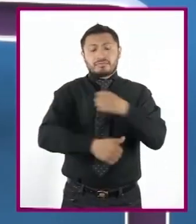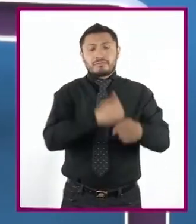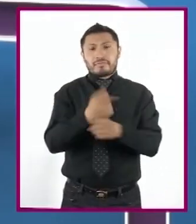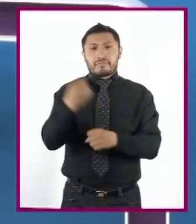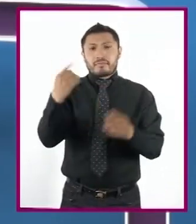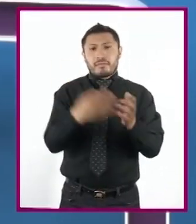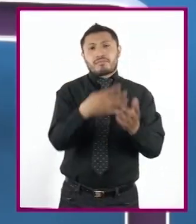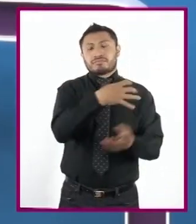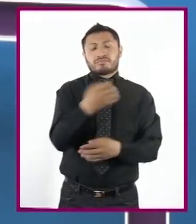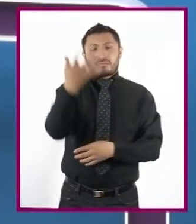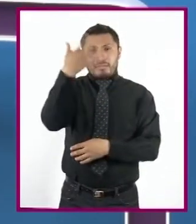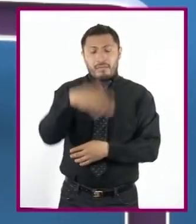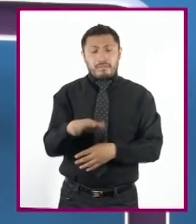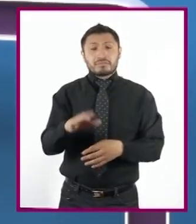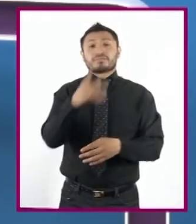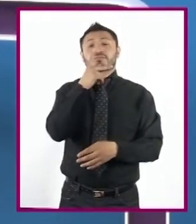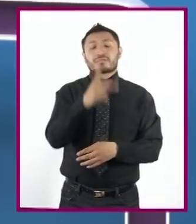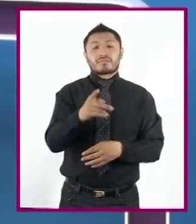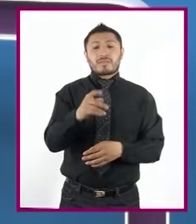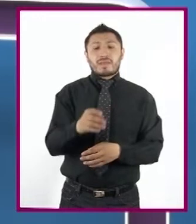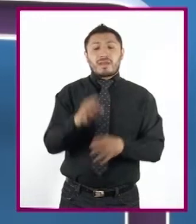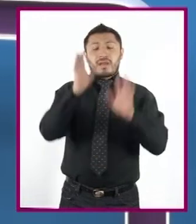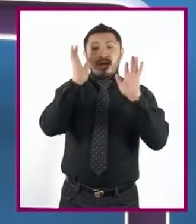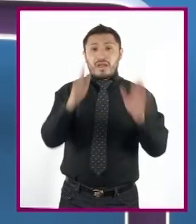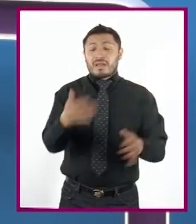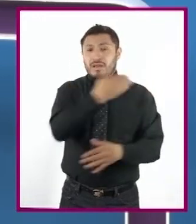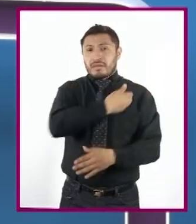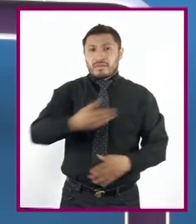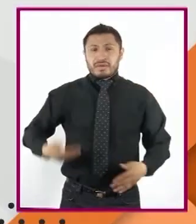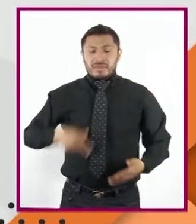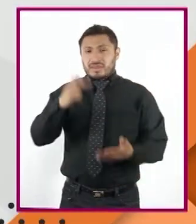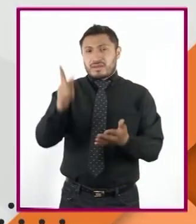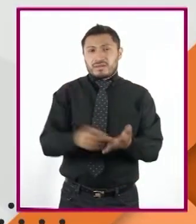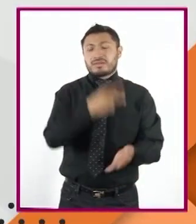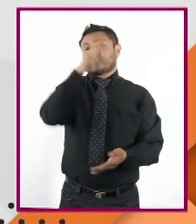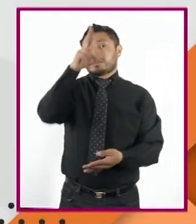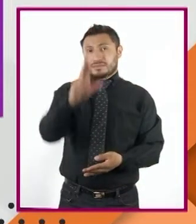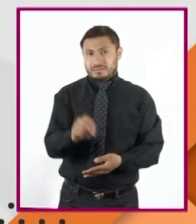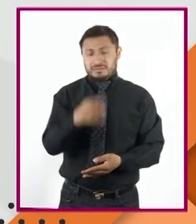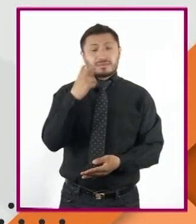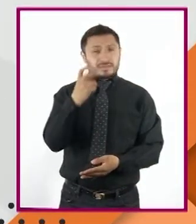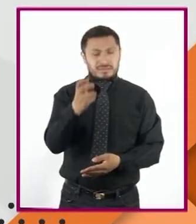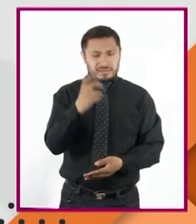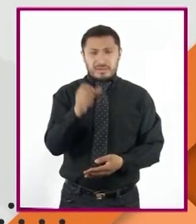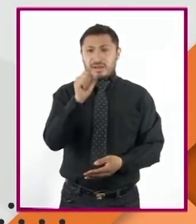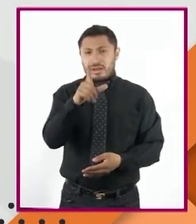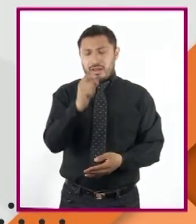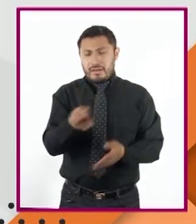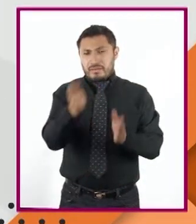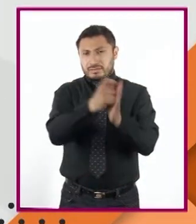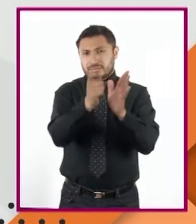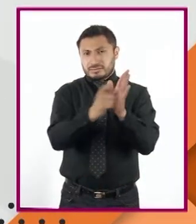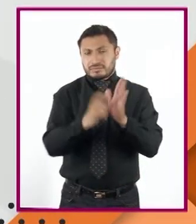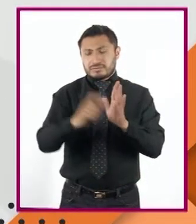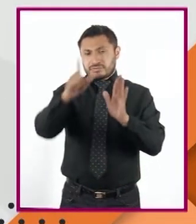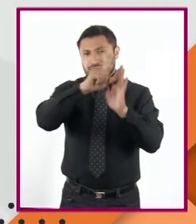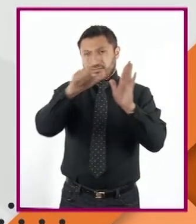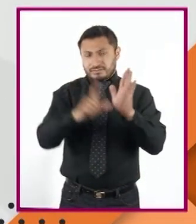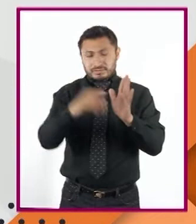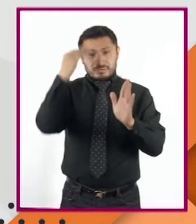1910, bajo el lema Sufragio efectivo, no reelección. Este dato también lo agregaremos a nuestra línea del tiempo.